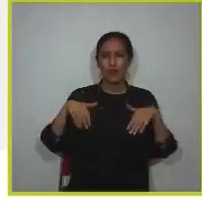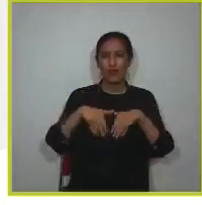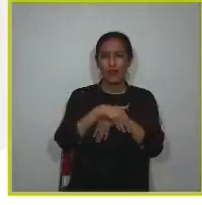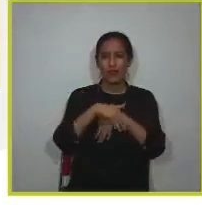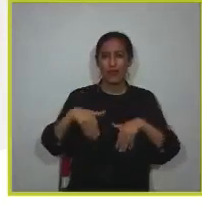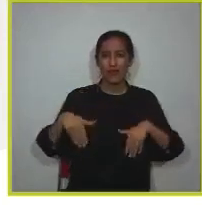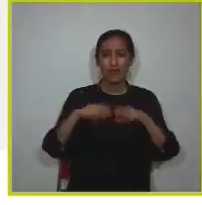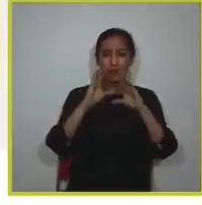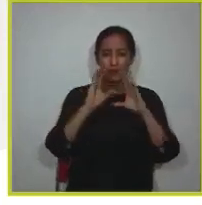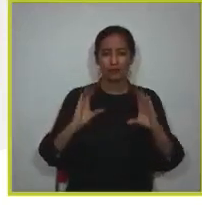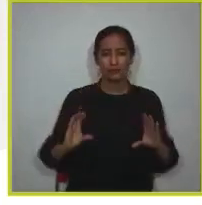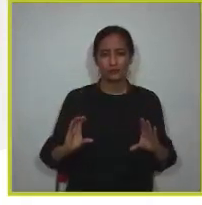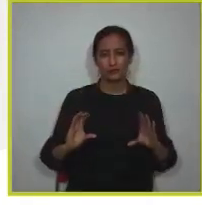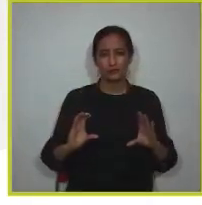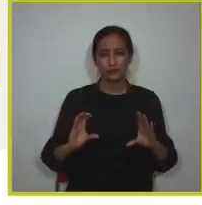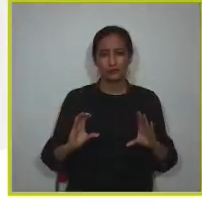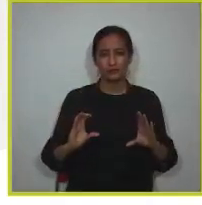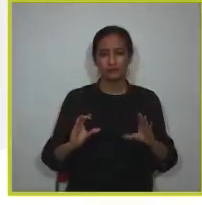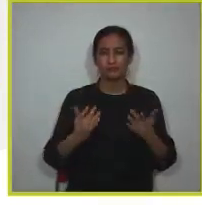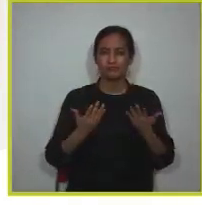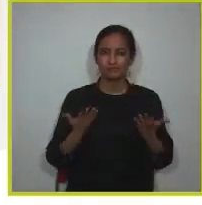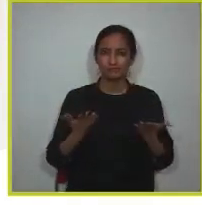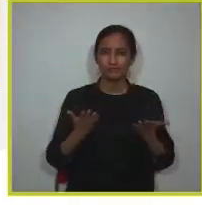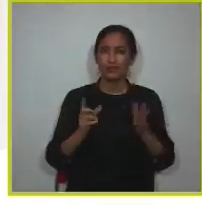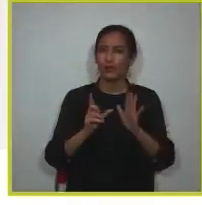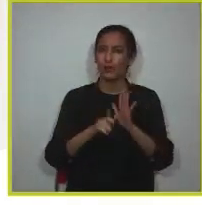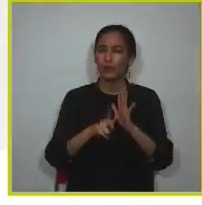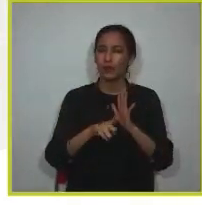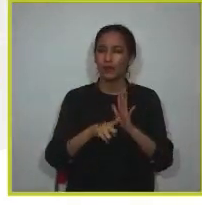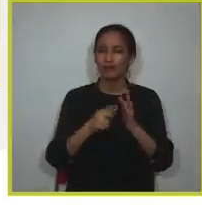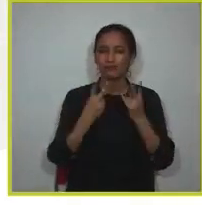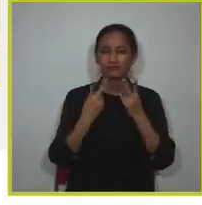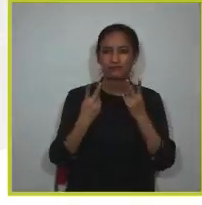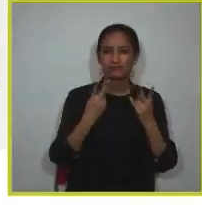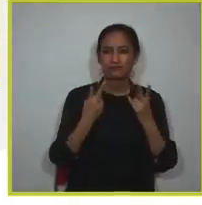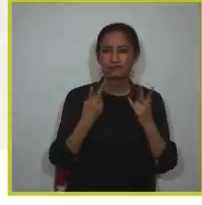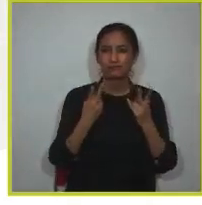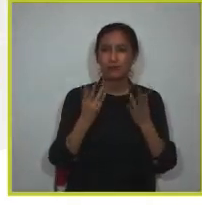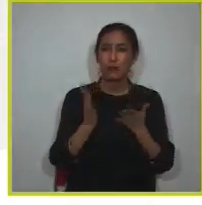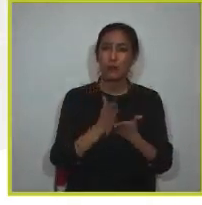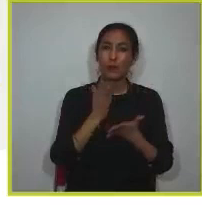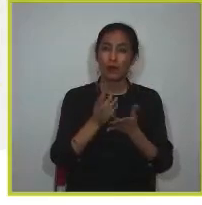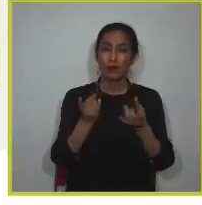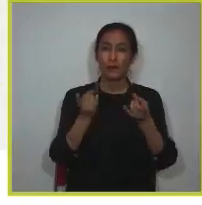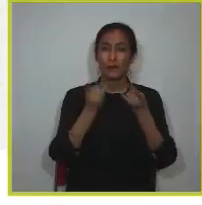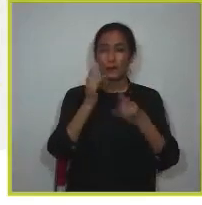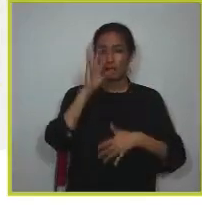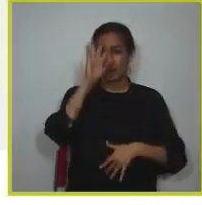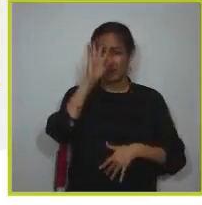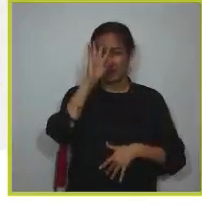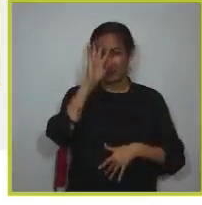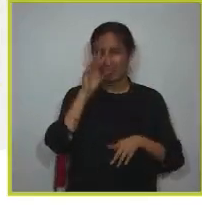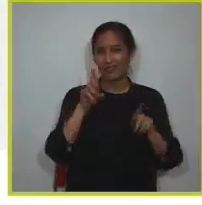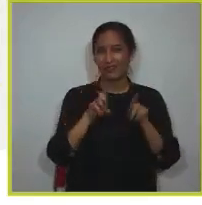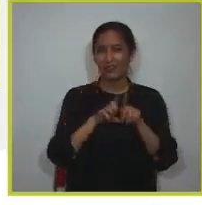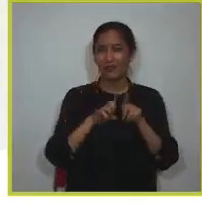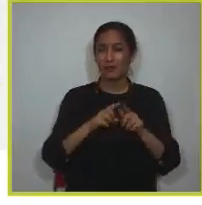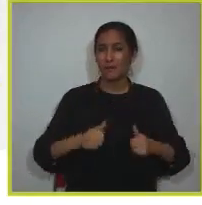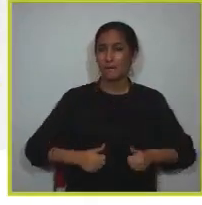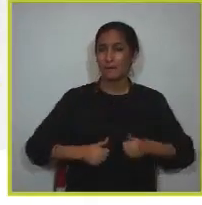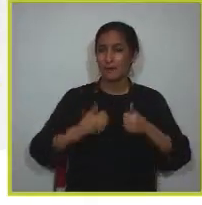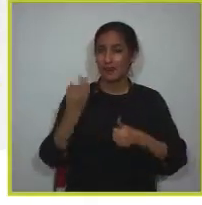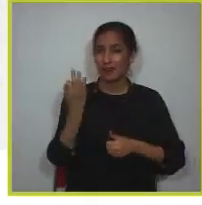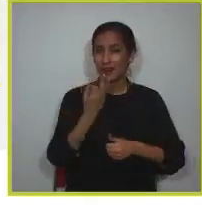las calles de nuestras ciudades que trae como consecuencia problemas de salud y problemas de calidad de vida